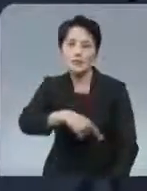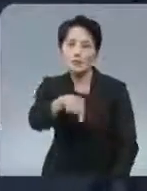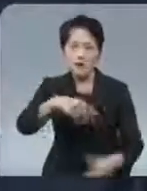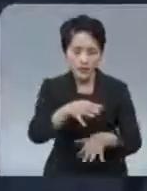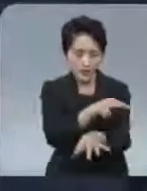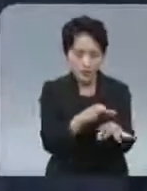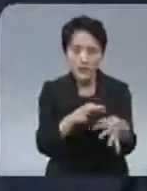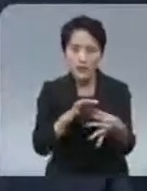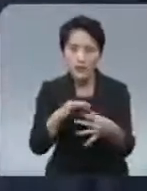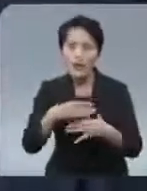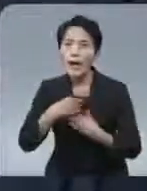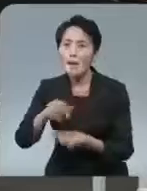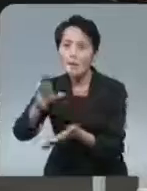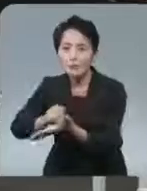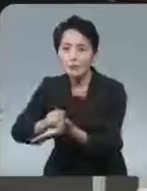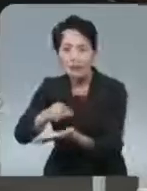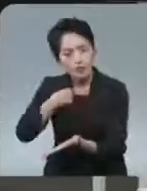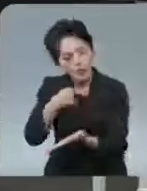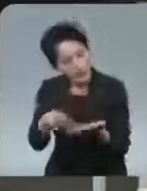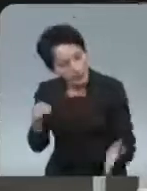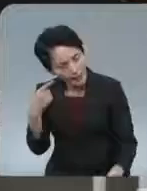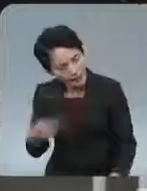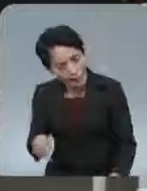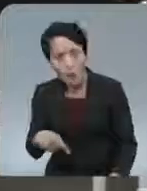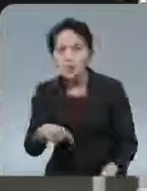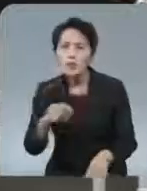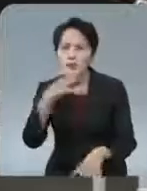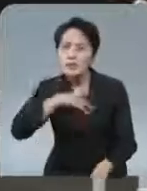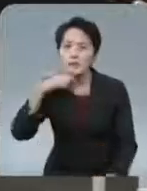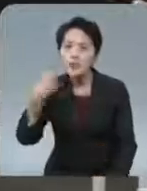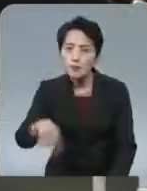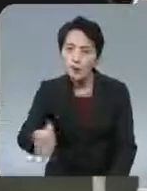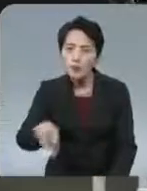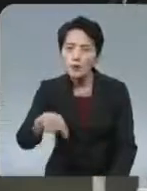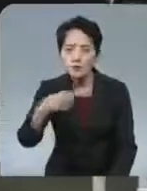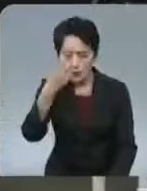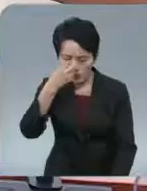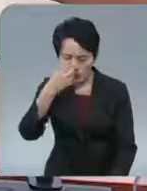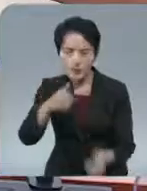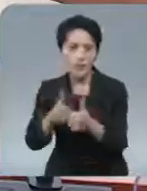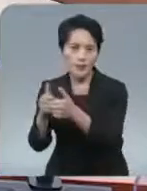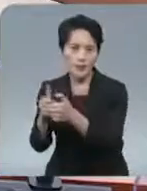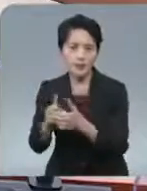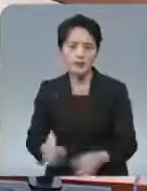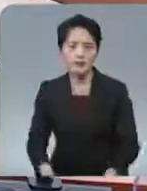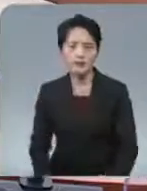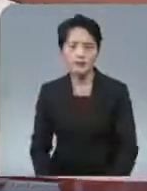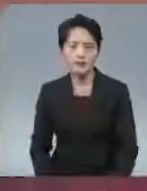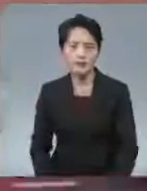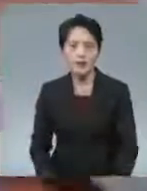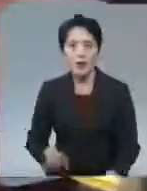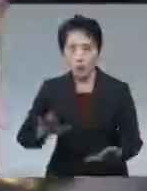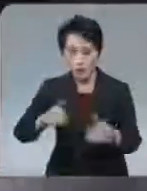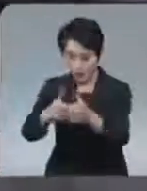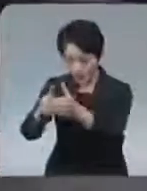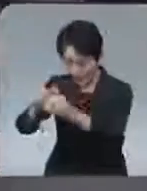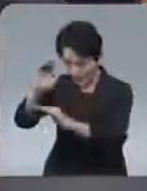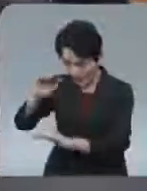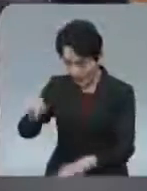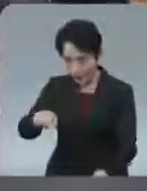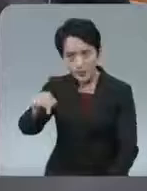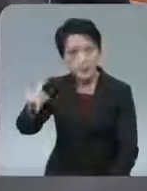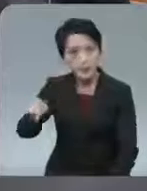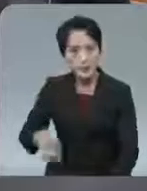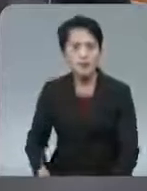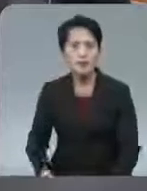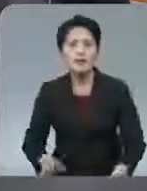también sirve para analizar el valor estratégico de las posibles consecuencias de la adhesión de corea a spp así como las